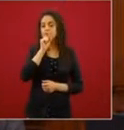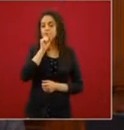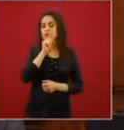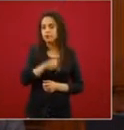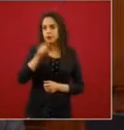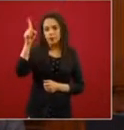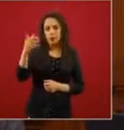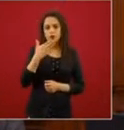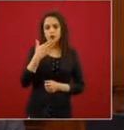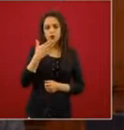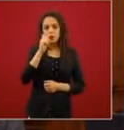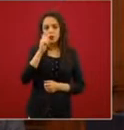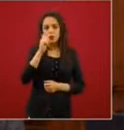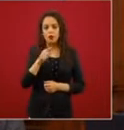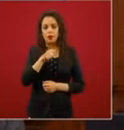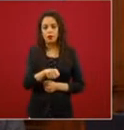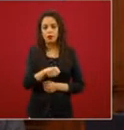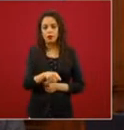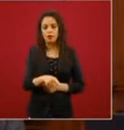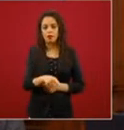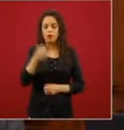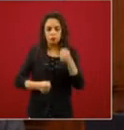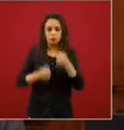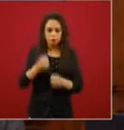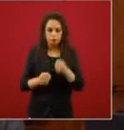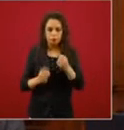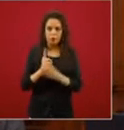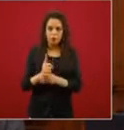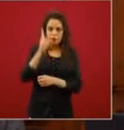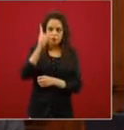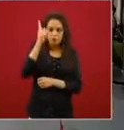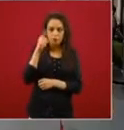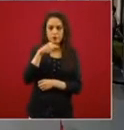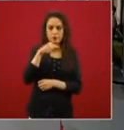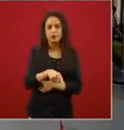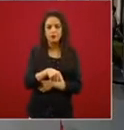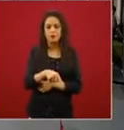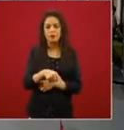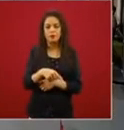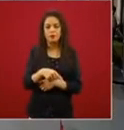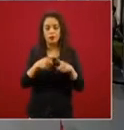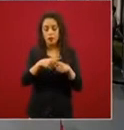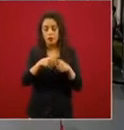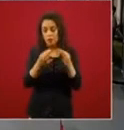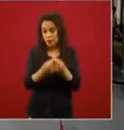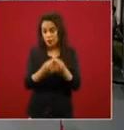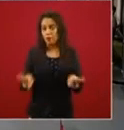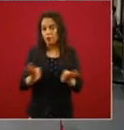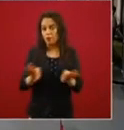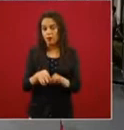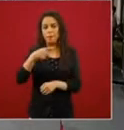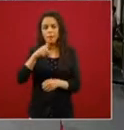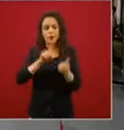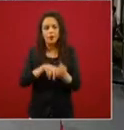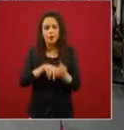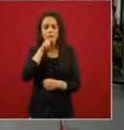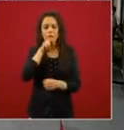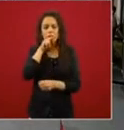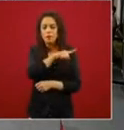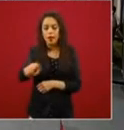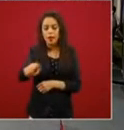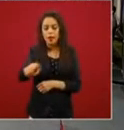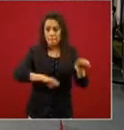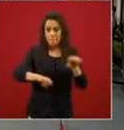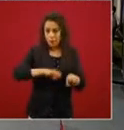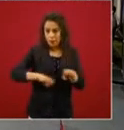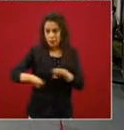manufacturas y el sector automotriz y aeroespacial son muy importantes. Aquí la preocupación es que muchas de estas empresas